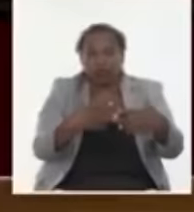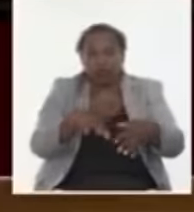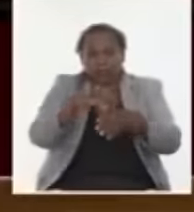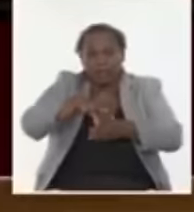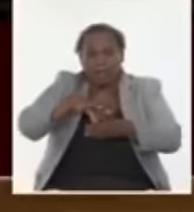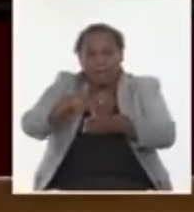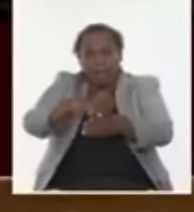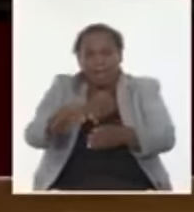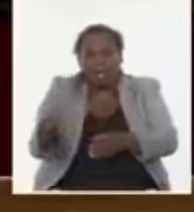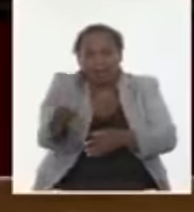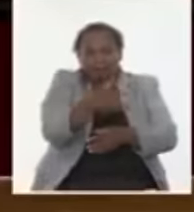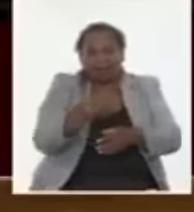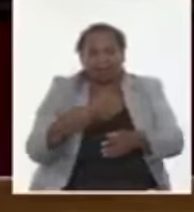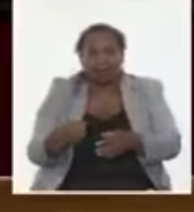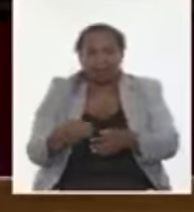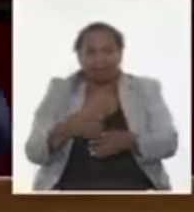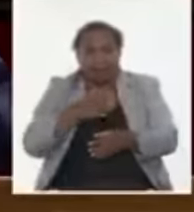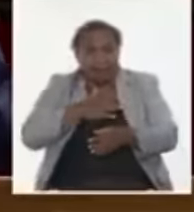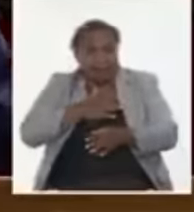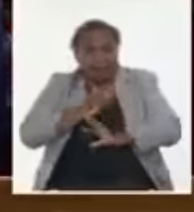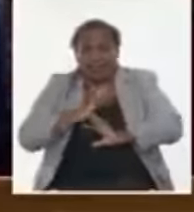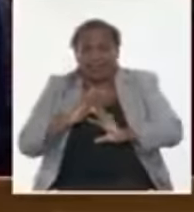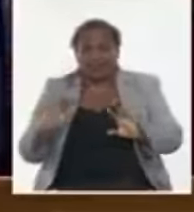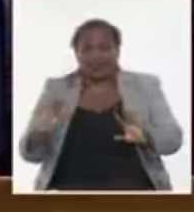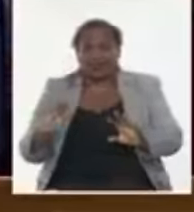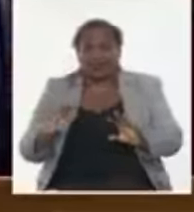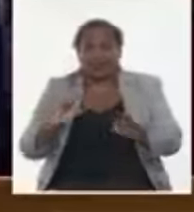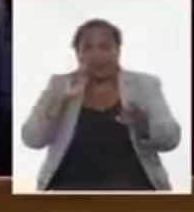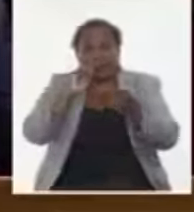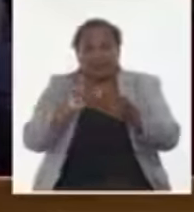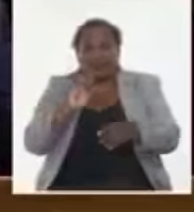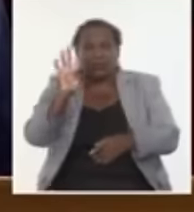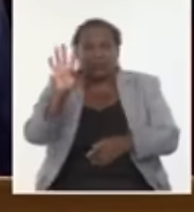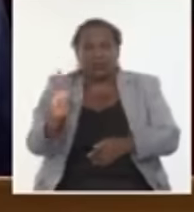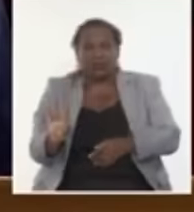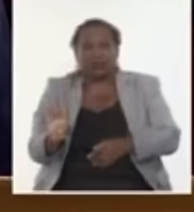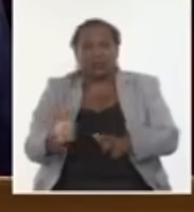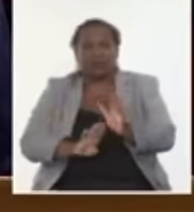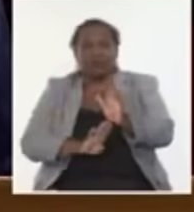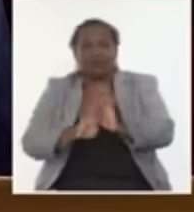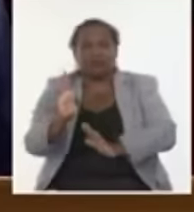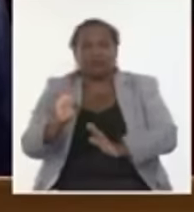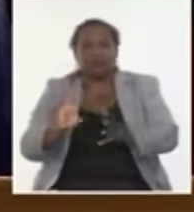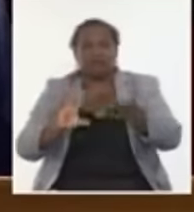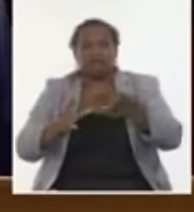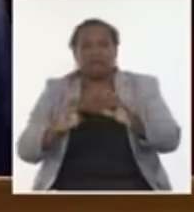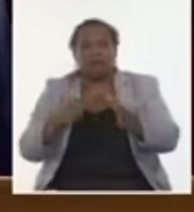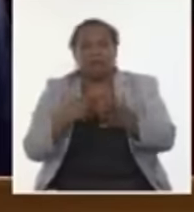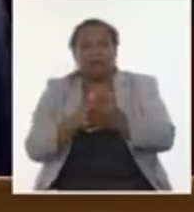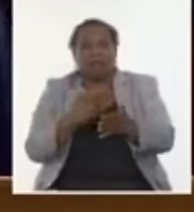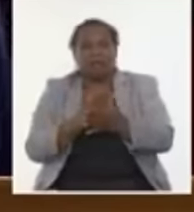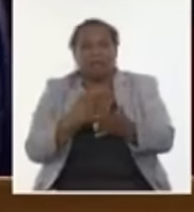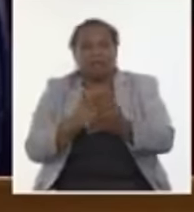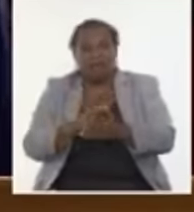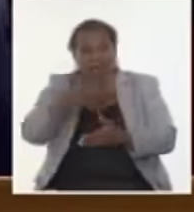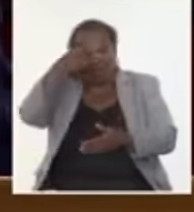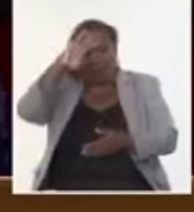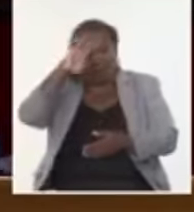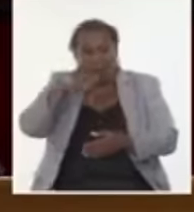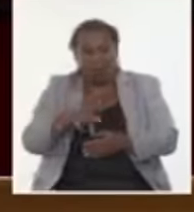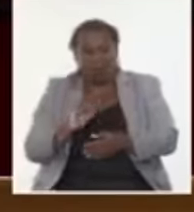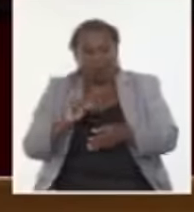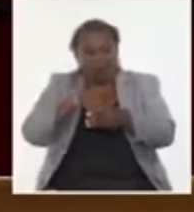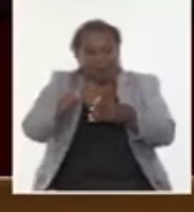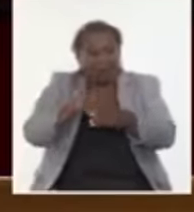producir. Sobre el objetivo 4, que es el desarrollo del sistema empresarial del país y la integración entre todos los